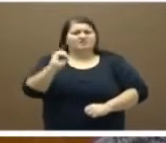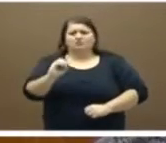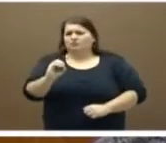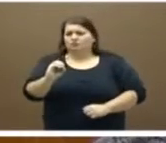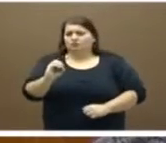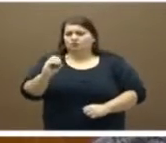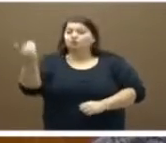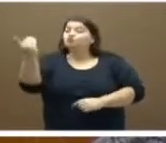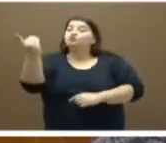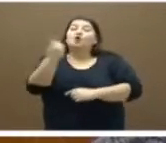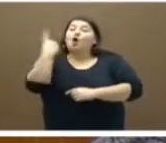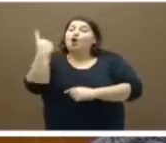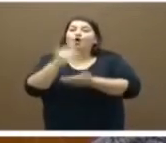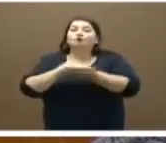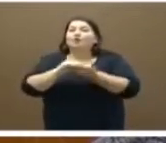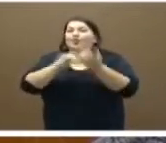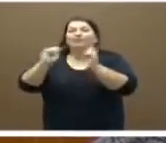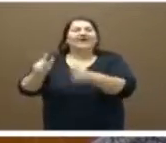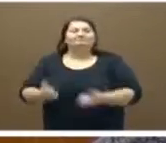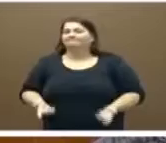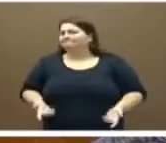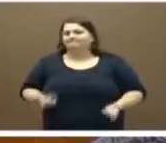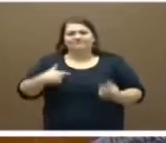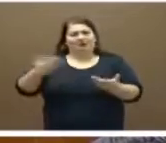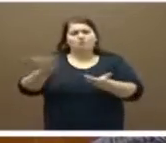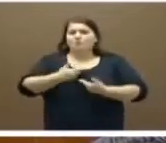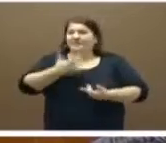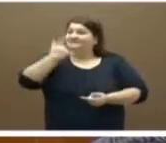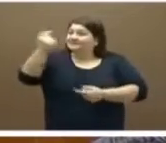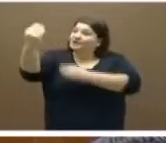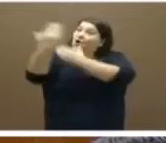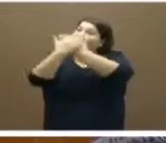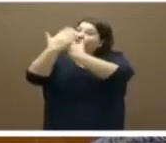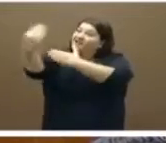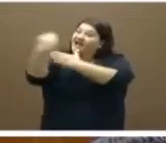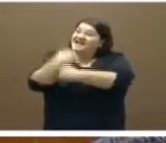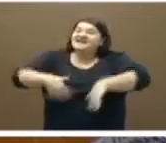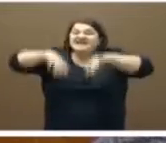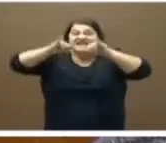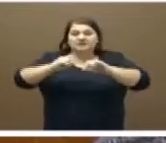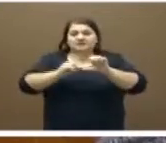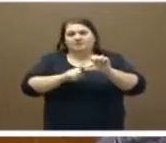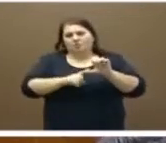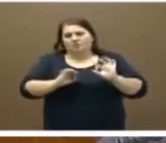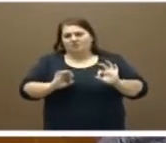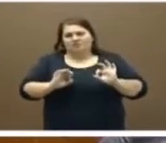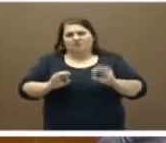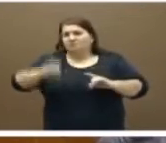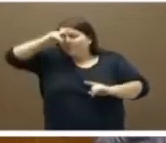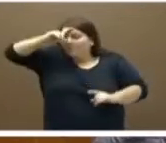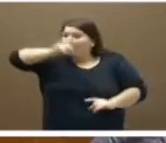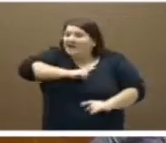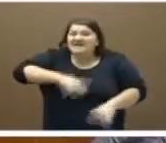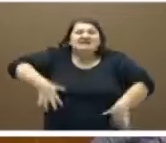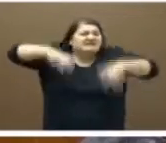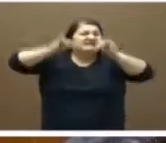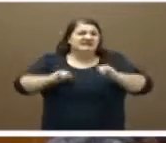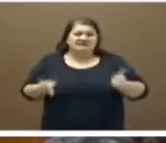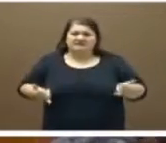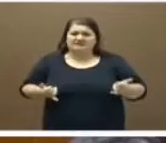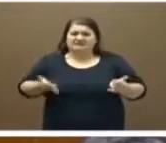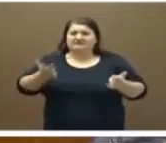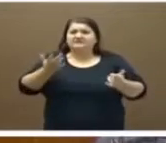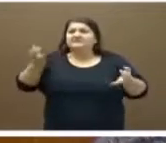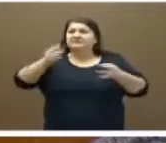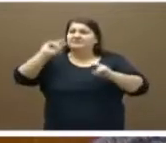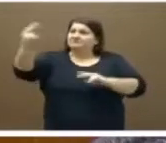se puede resolver. Necesitamos ayuda. Y con un gobierno que no invierte en Extremadura absolutamente nada, que no se ha preocupado por nosotros absolutamente nada, que cada vez que ha